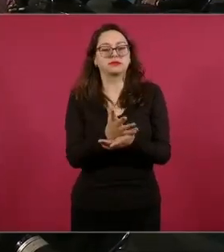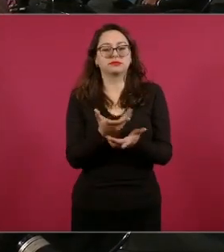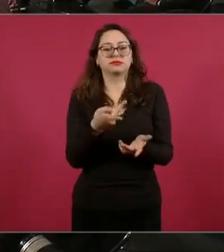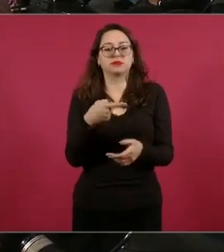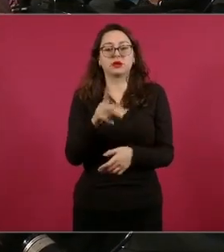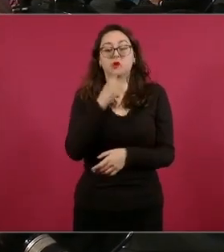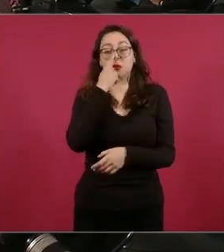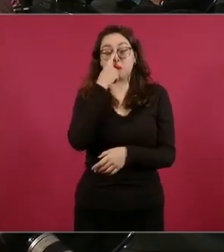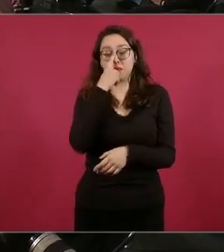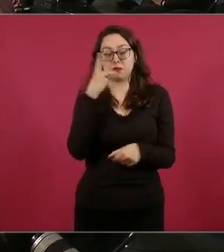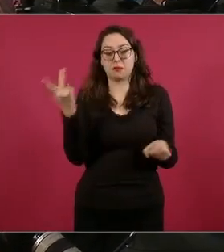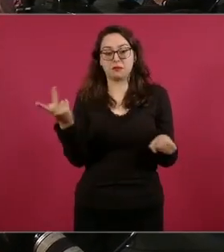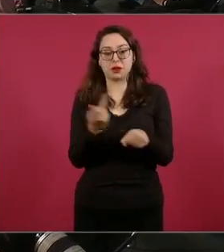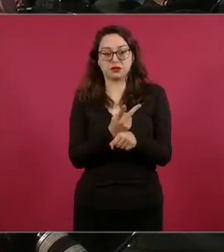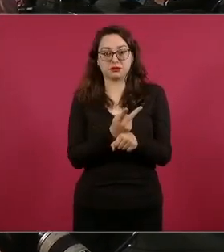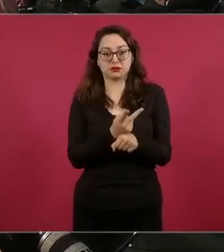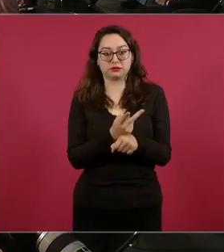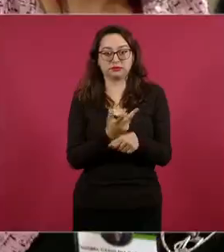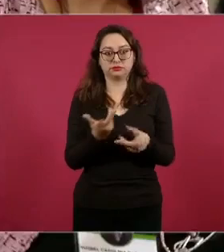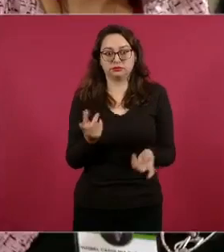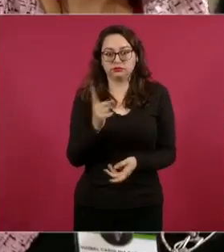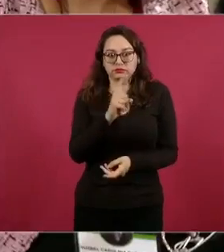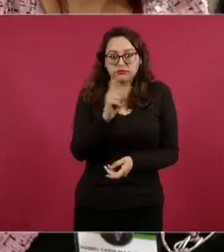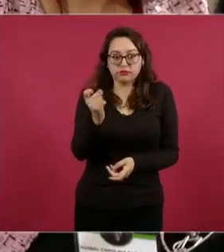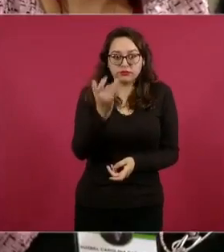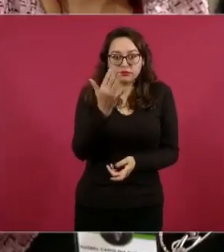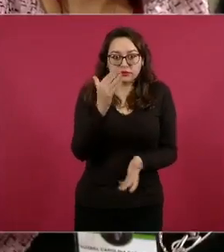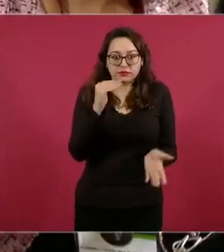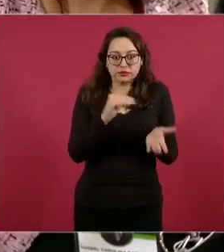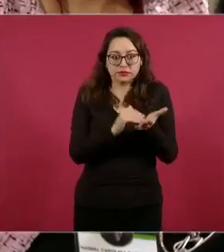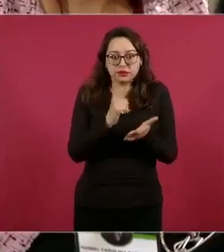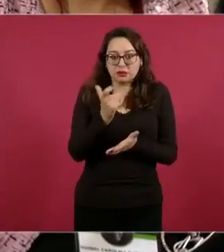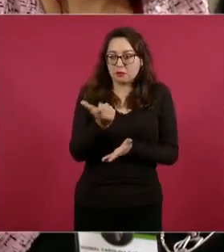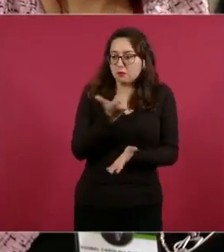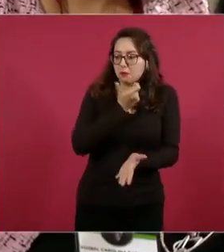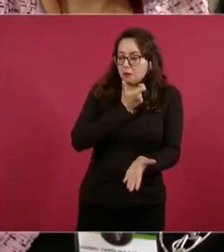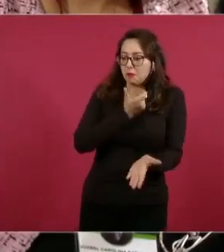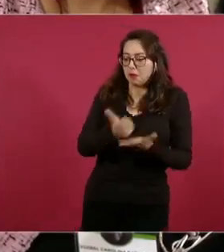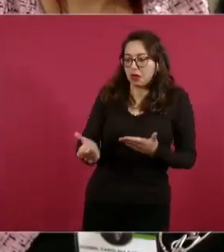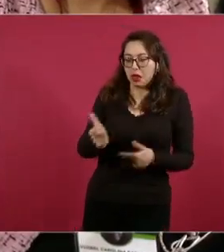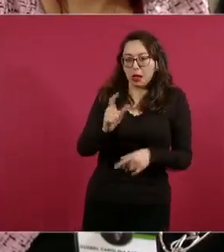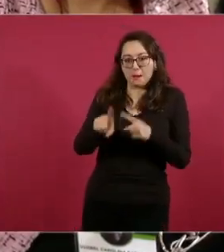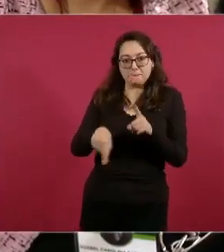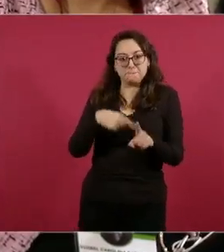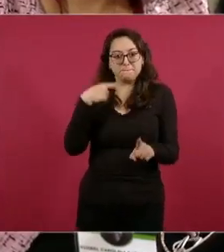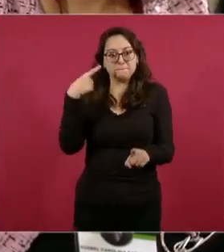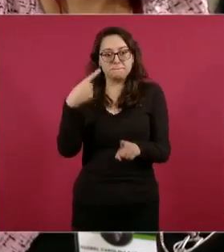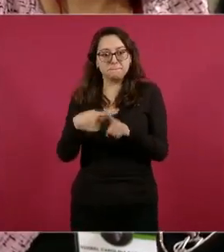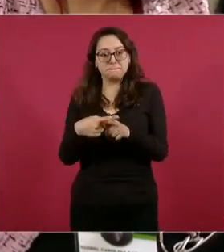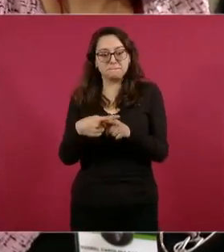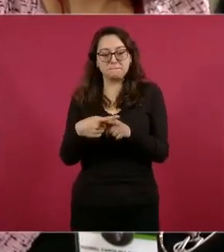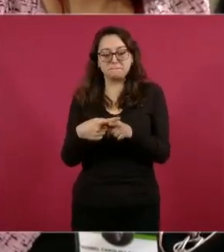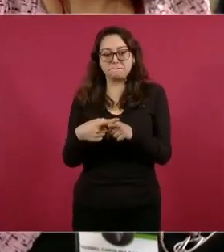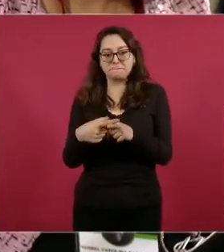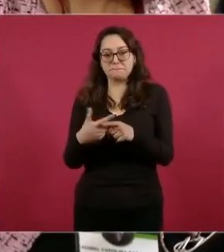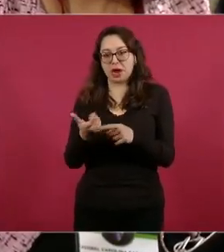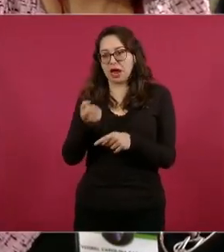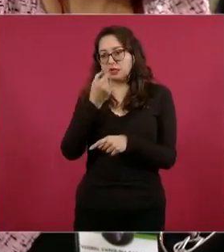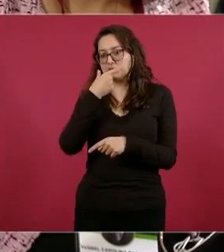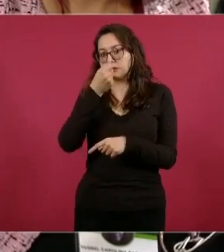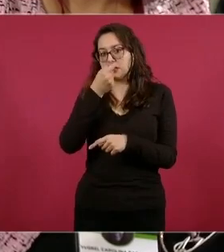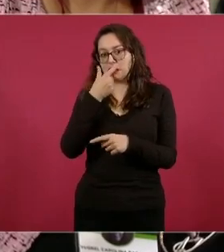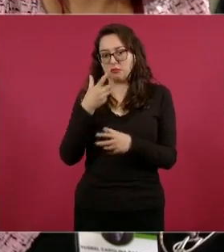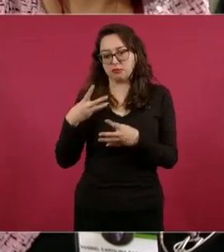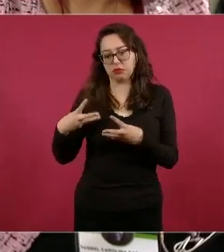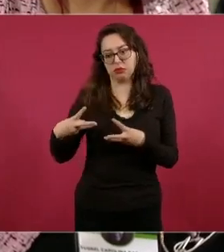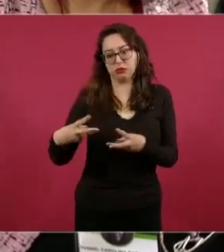hacer para alentar a la población. Presidente, 150,000 pesos más el tratamiento, me parece que es mucho, mucho dinero, y